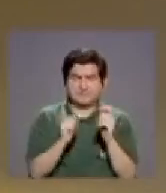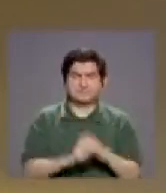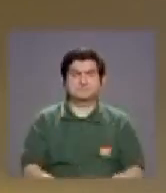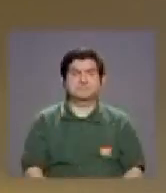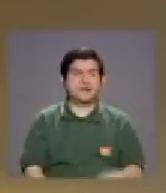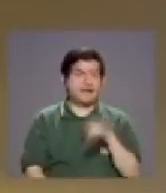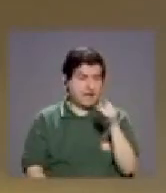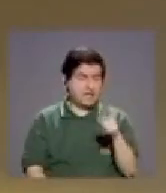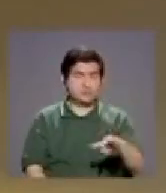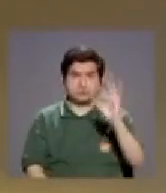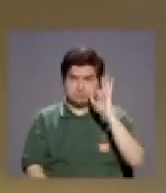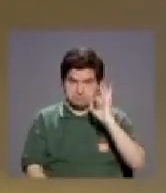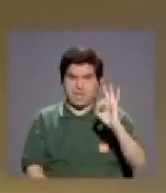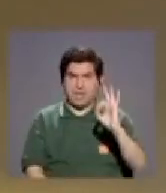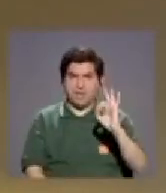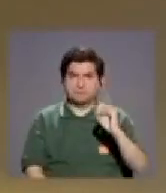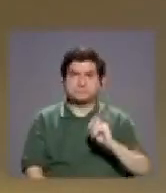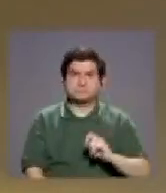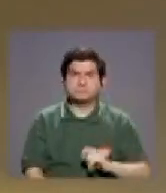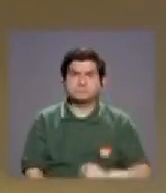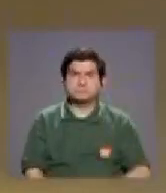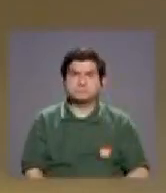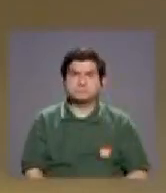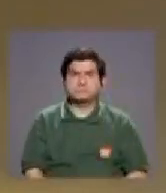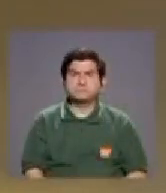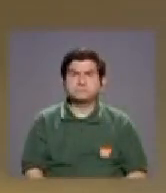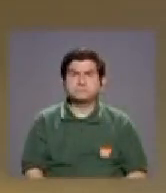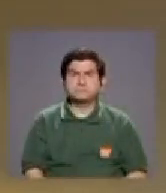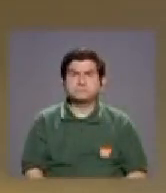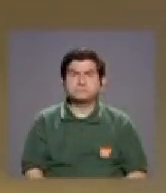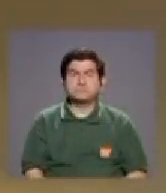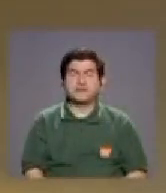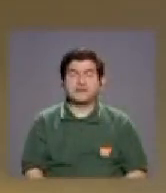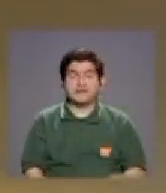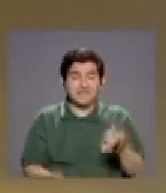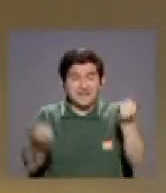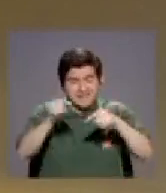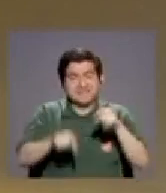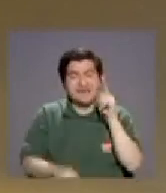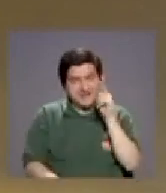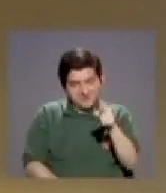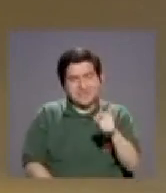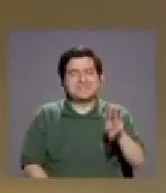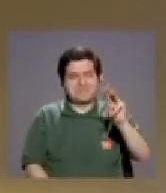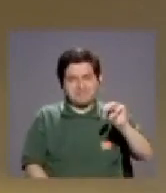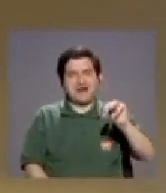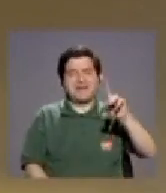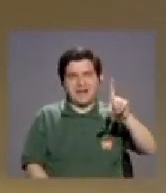eso está muy bien así. Claro. Y por cierto, la tengo enfrente para que no haya ninguna duda.